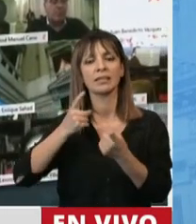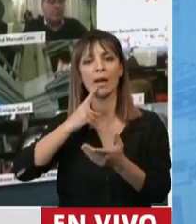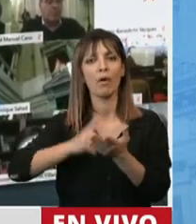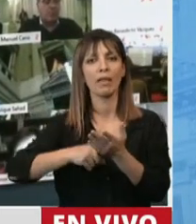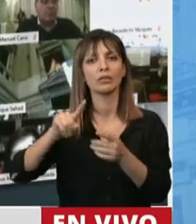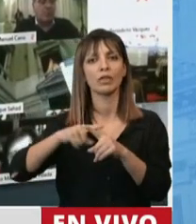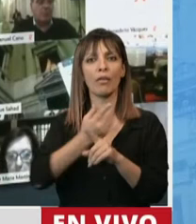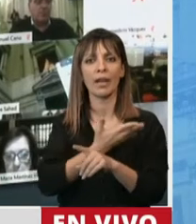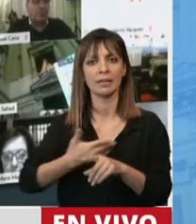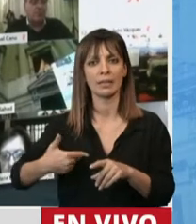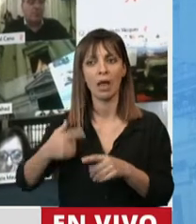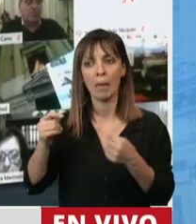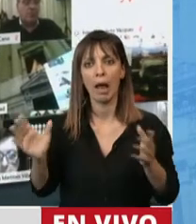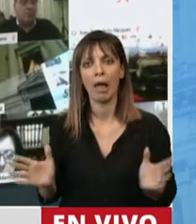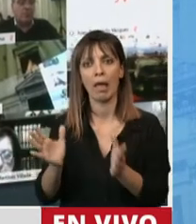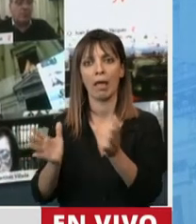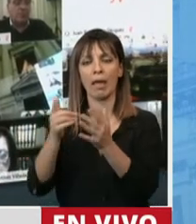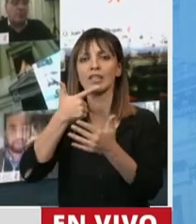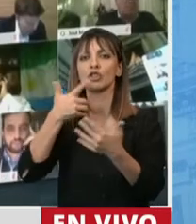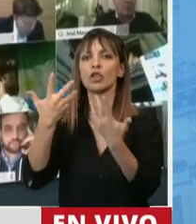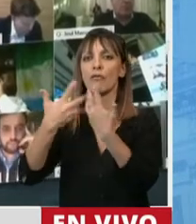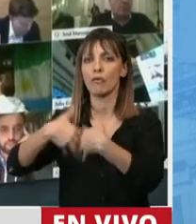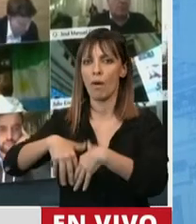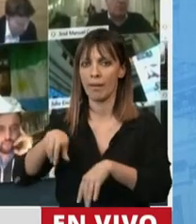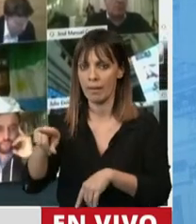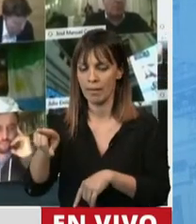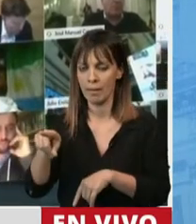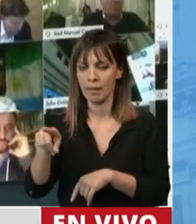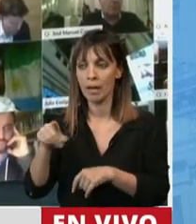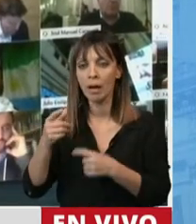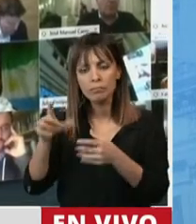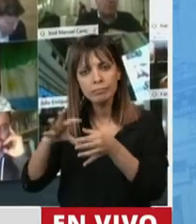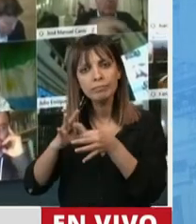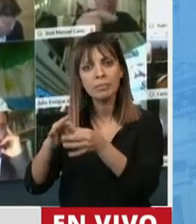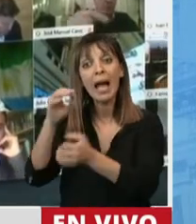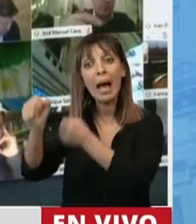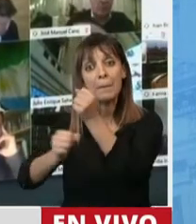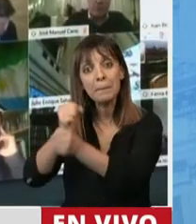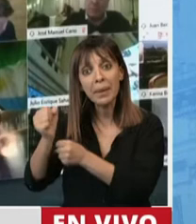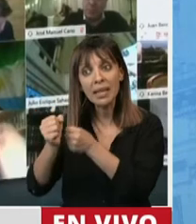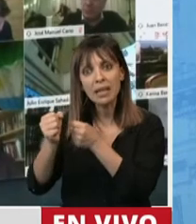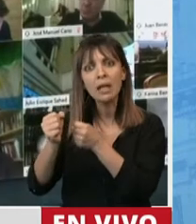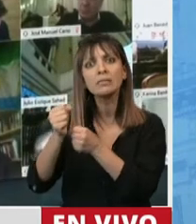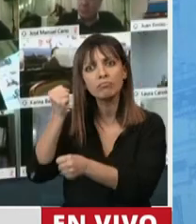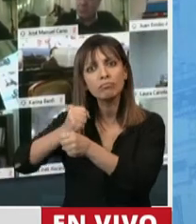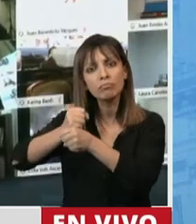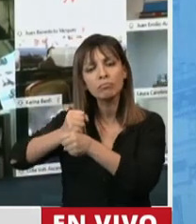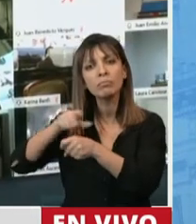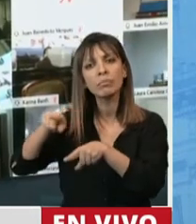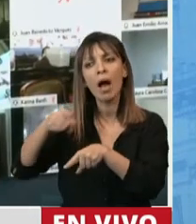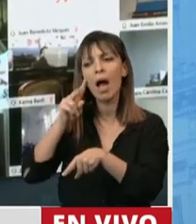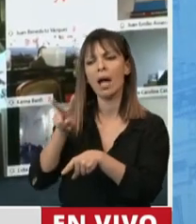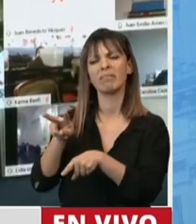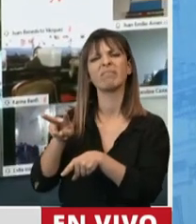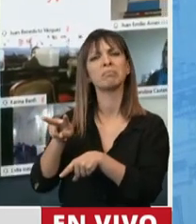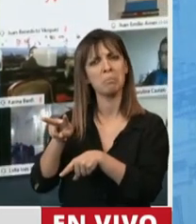tenía que ver con impulsar el software, con impulsar a las empresas vinculadas a eso que se veía en un momento que podía